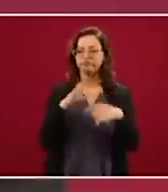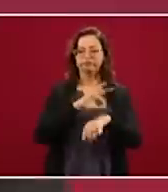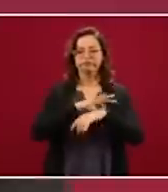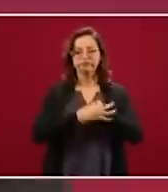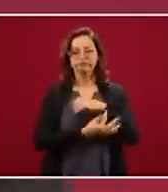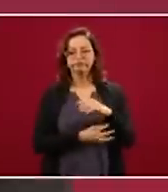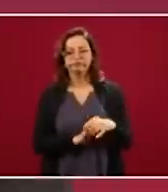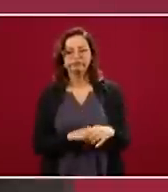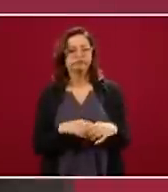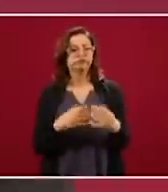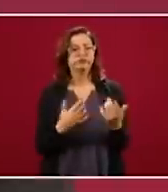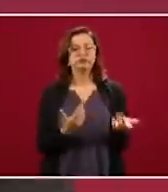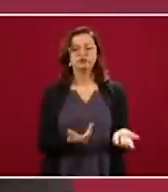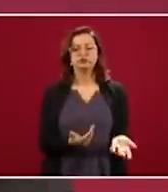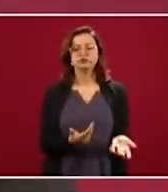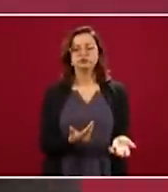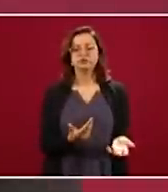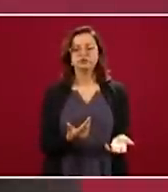de